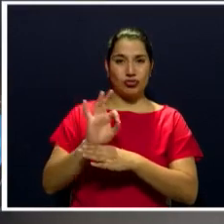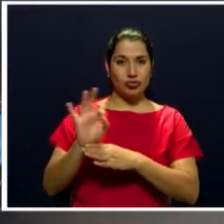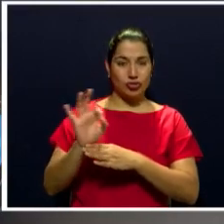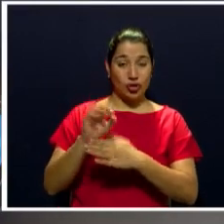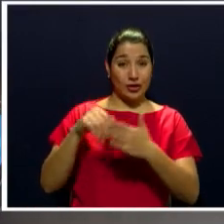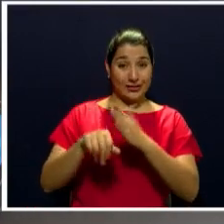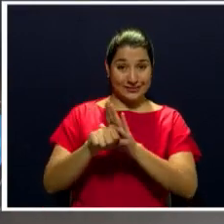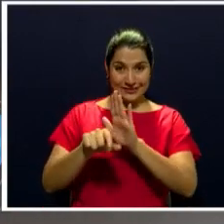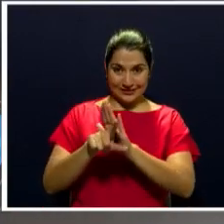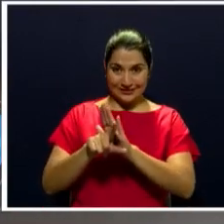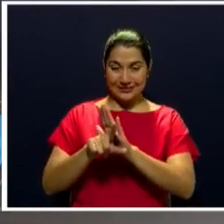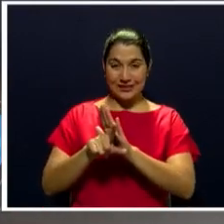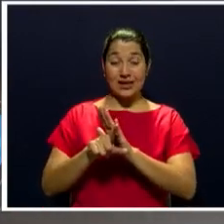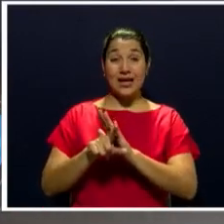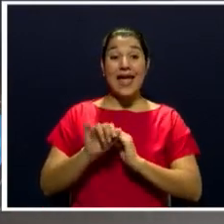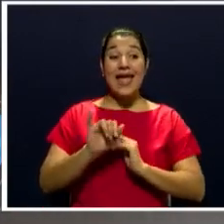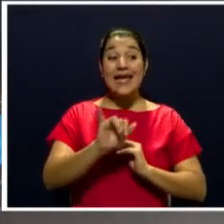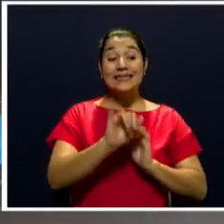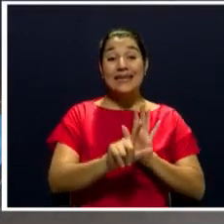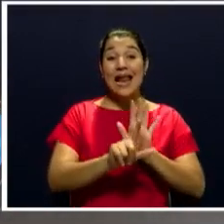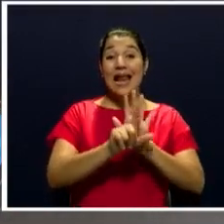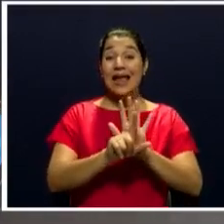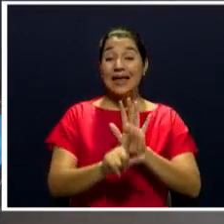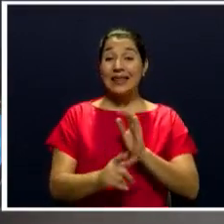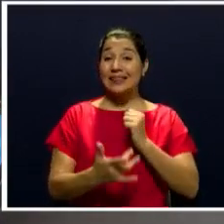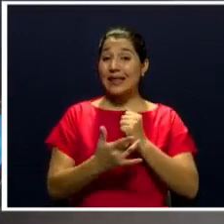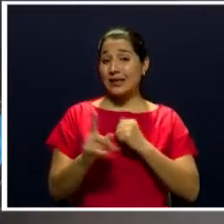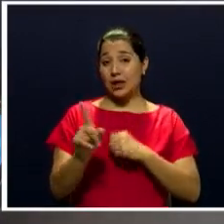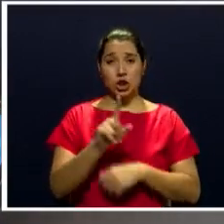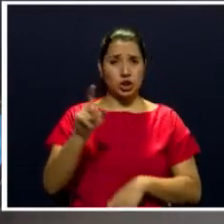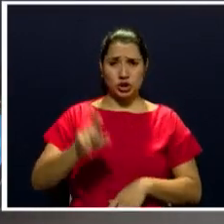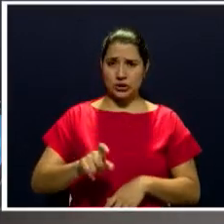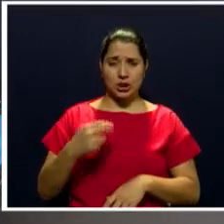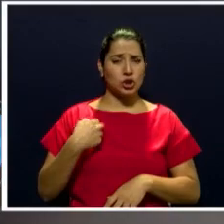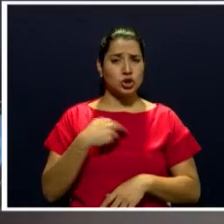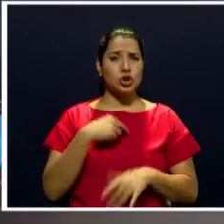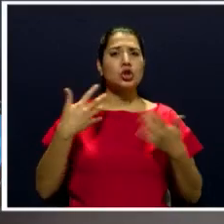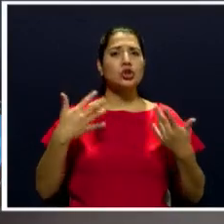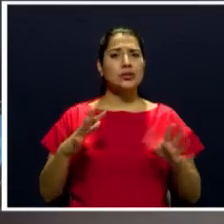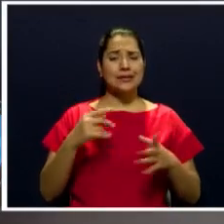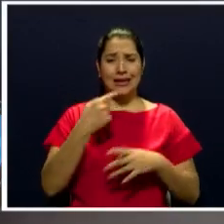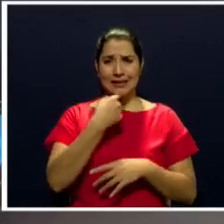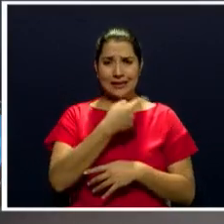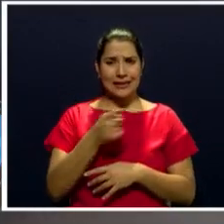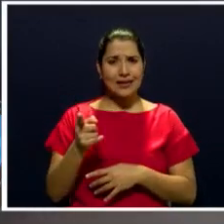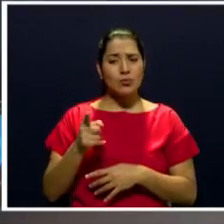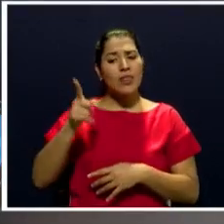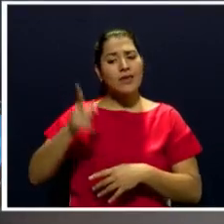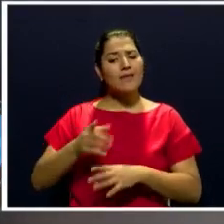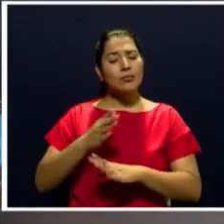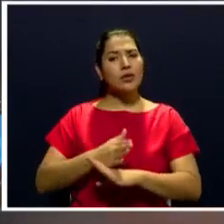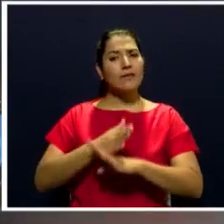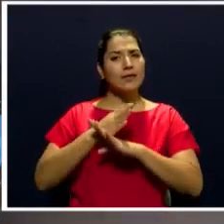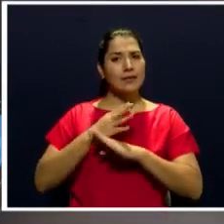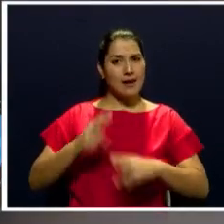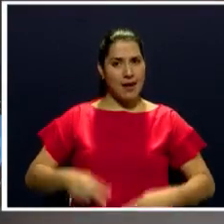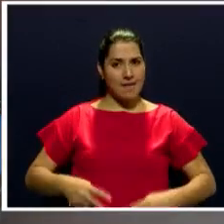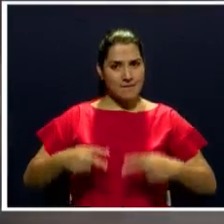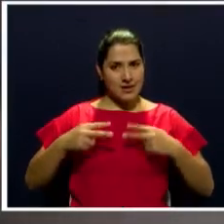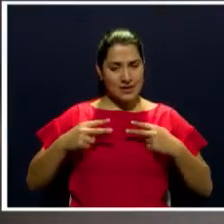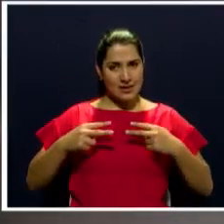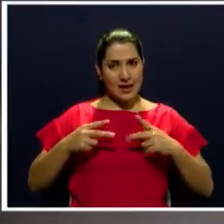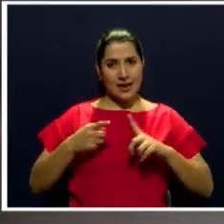norma técnica, hemos dicho, es innecesaria. La vida debe defenderse desde